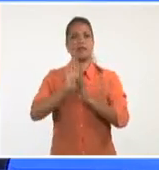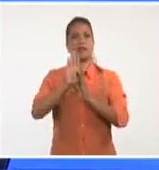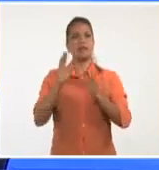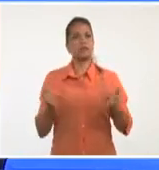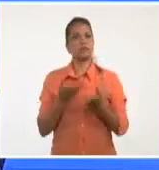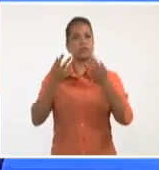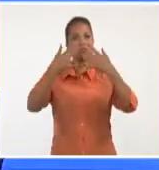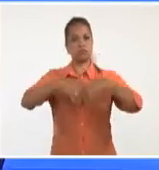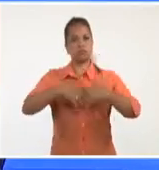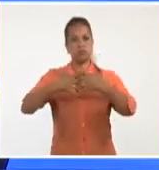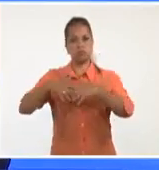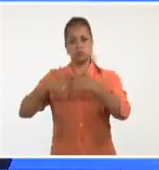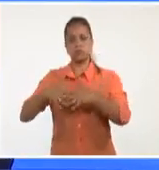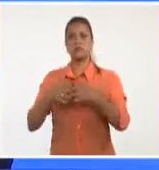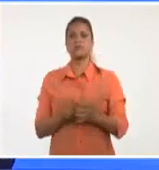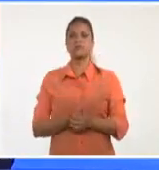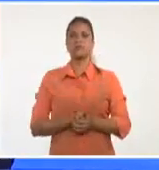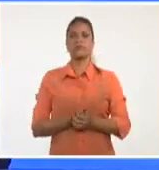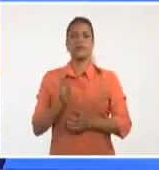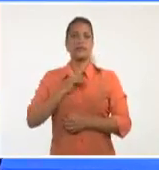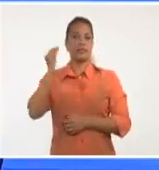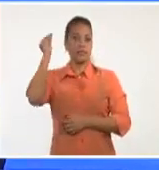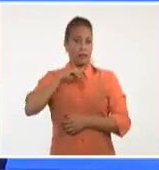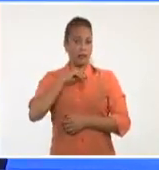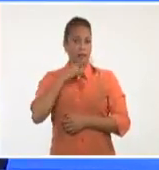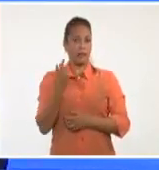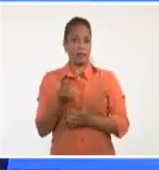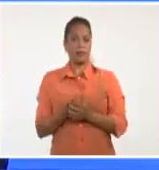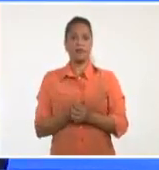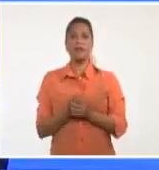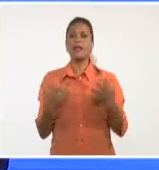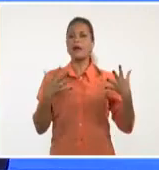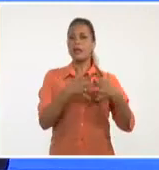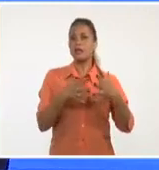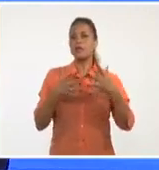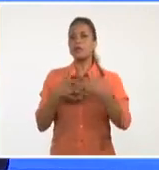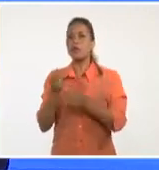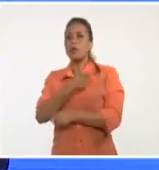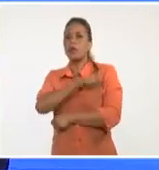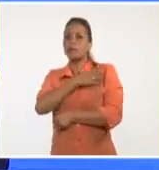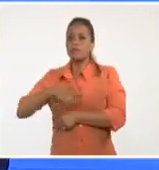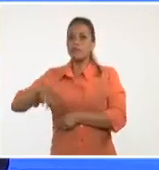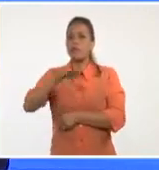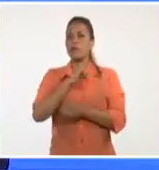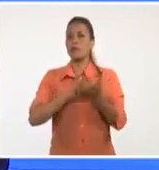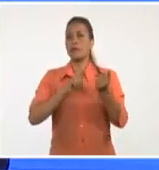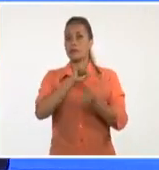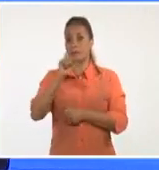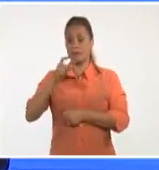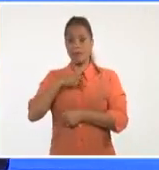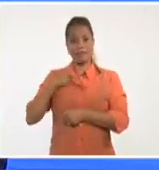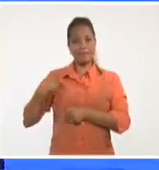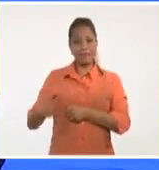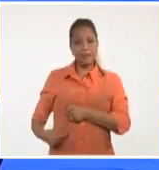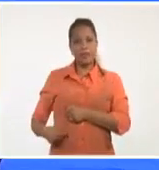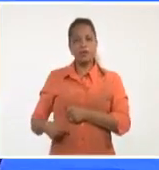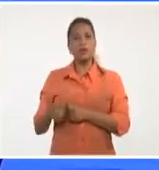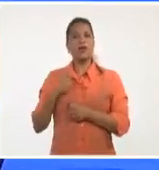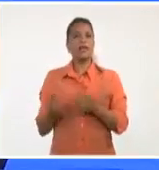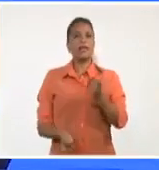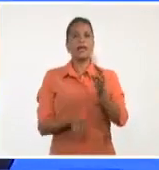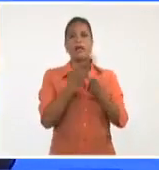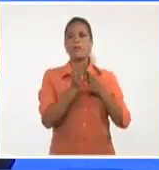producción. Es conocida nuestra entrañable relación con el pueblo, partido y gobierno chinos, forjada por los